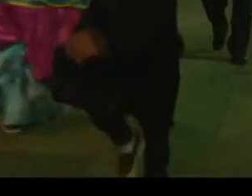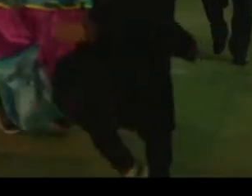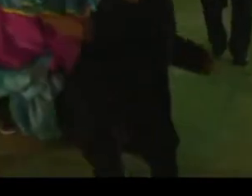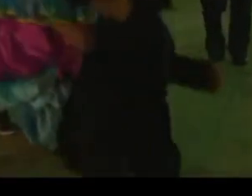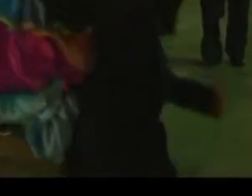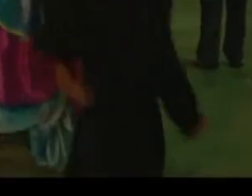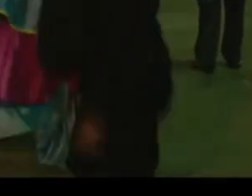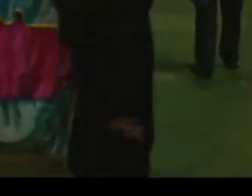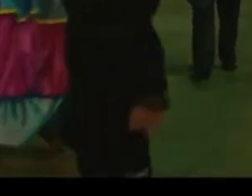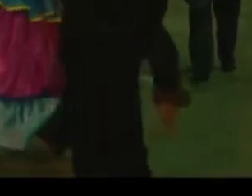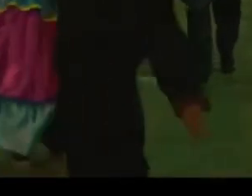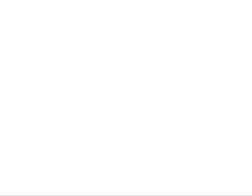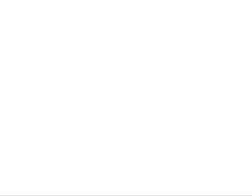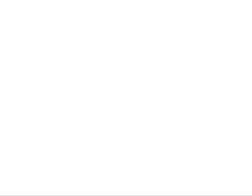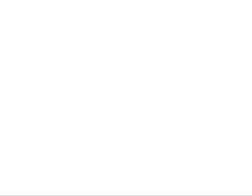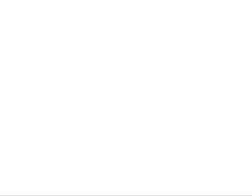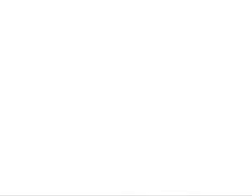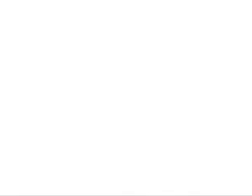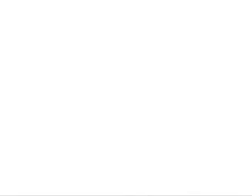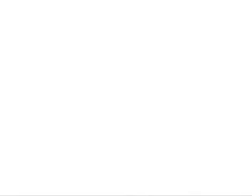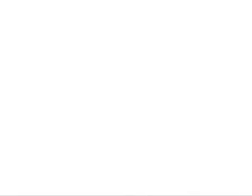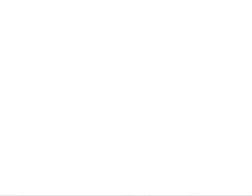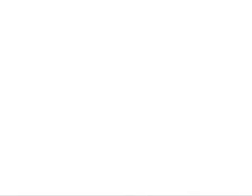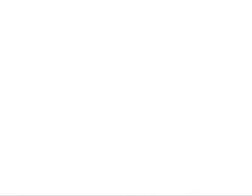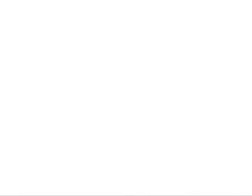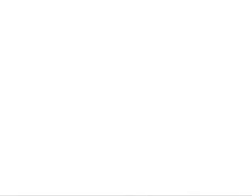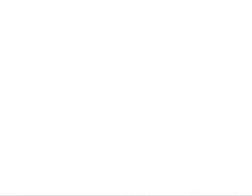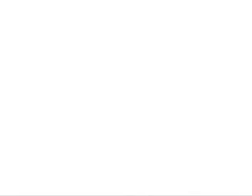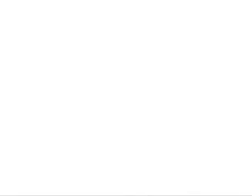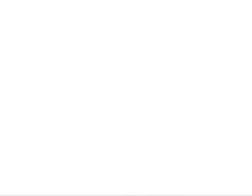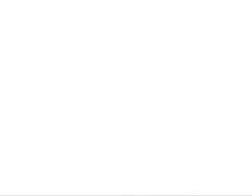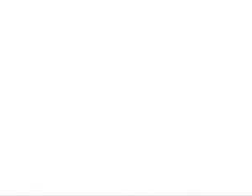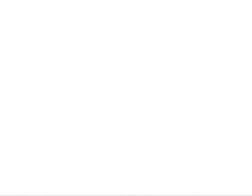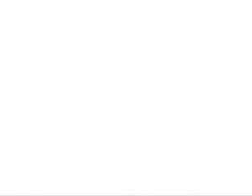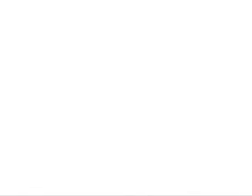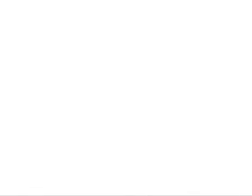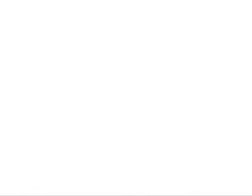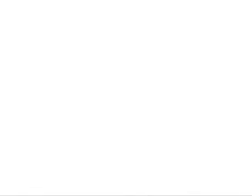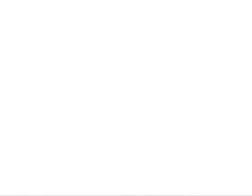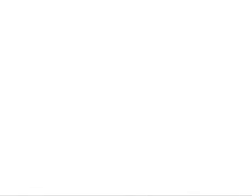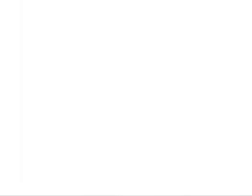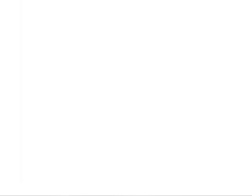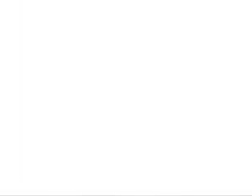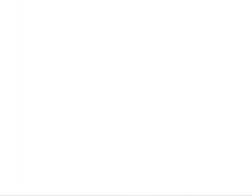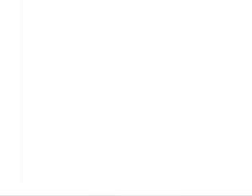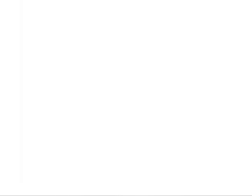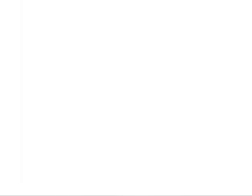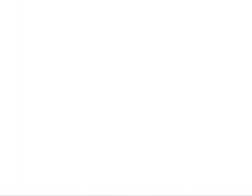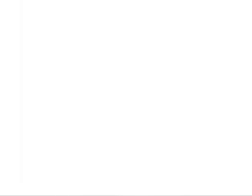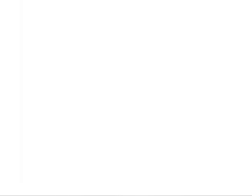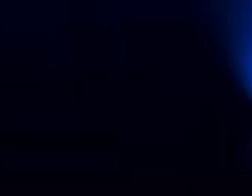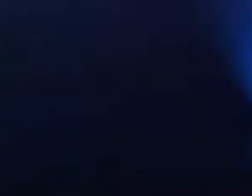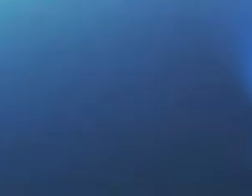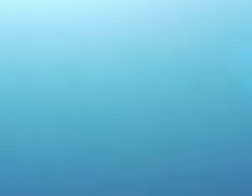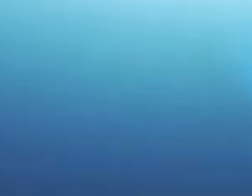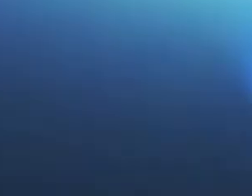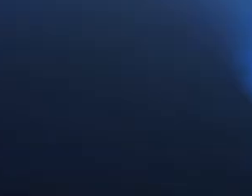relación. Para sacarme una espina que tengo en el corazón. Para sacarme una espina.